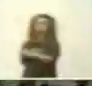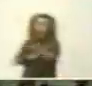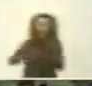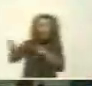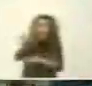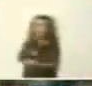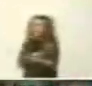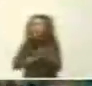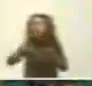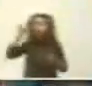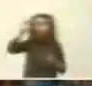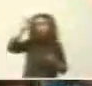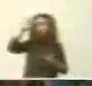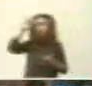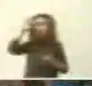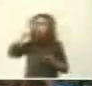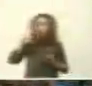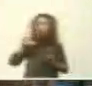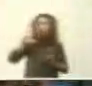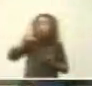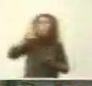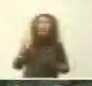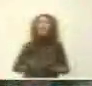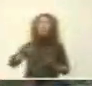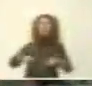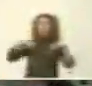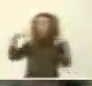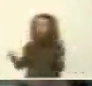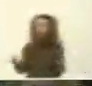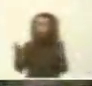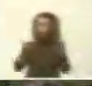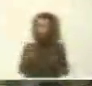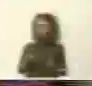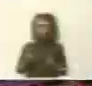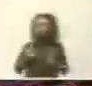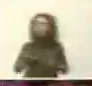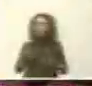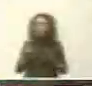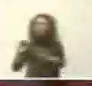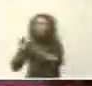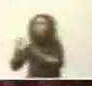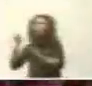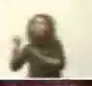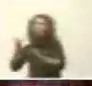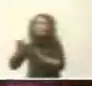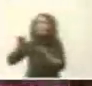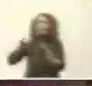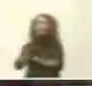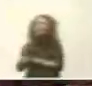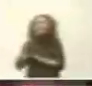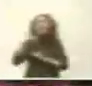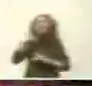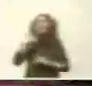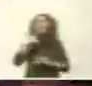Su doble cara en esto han aplicado, como uno de los suyos le ha tocado. Si dije blanco y